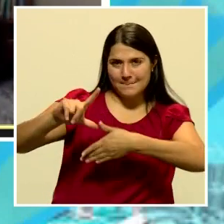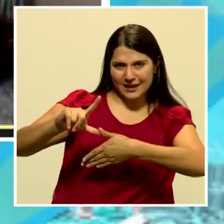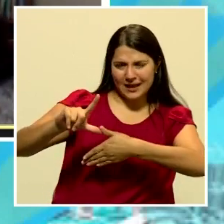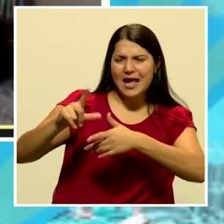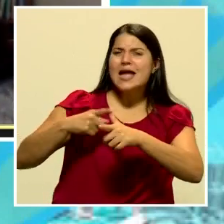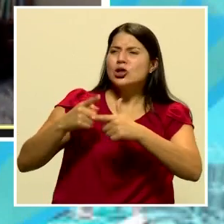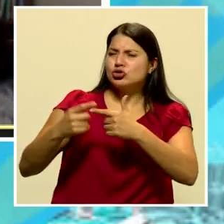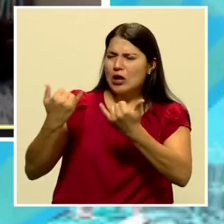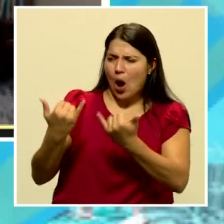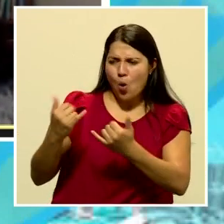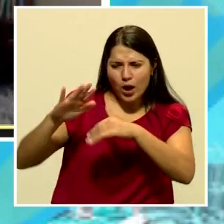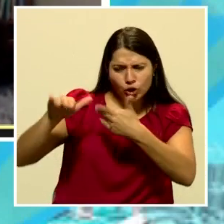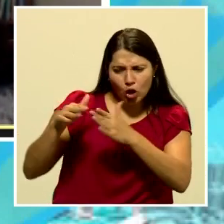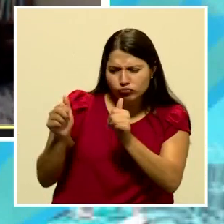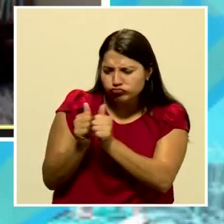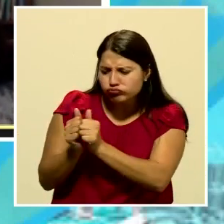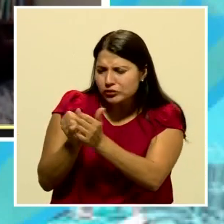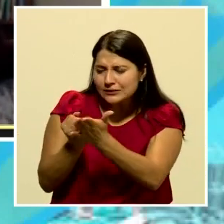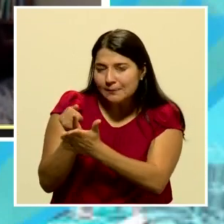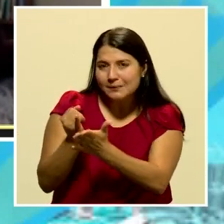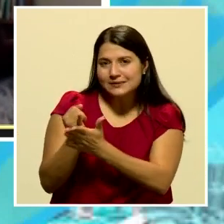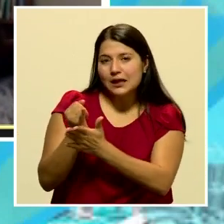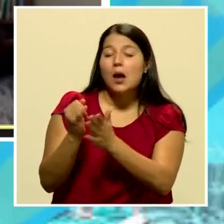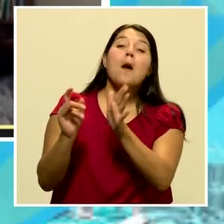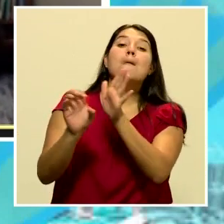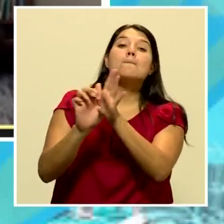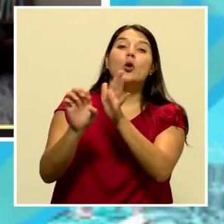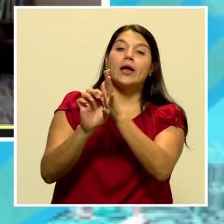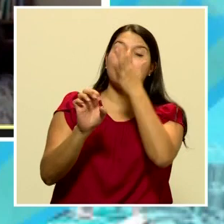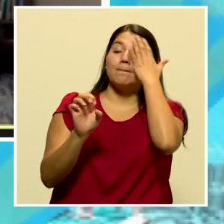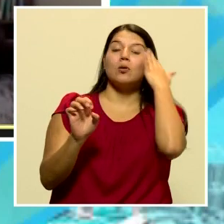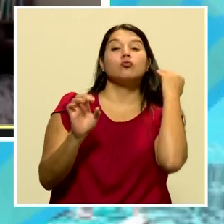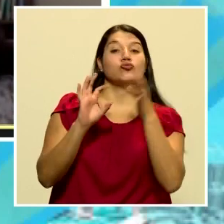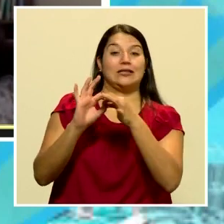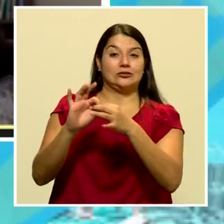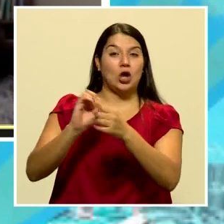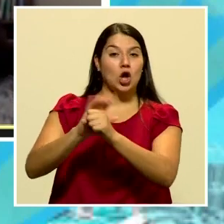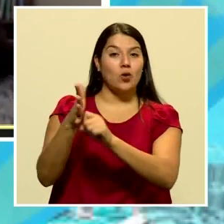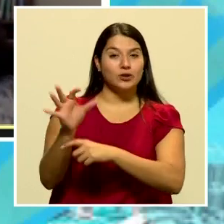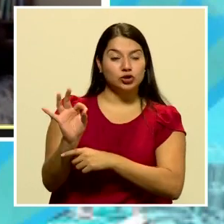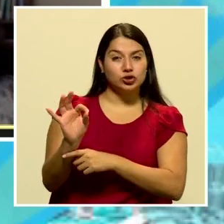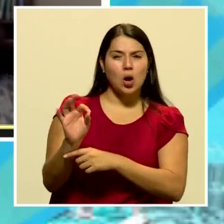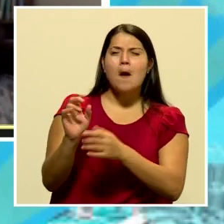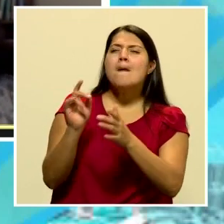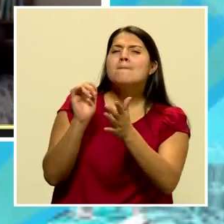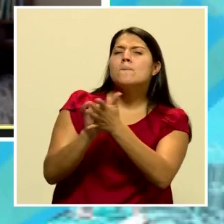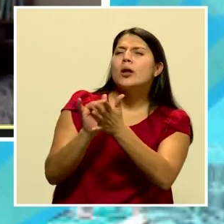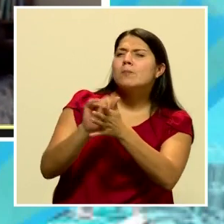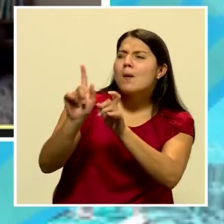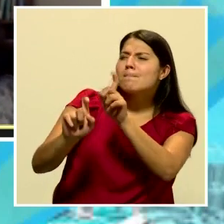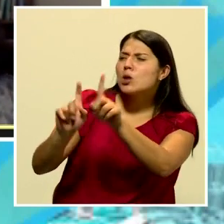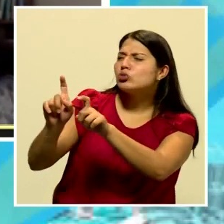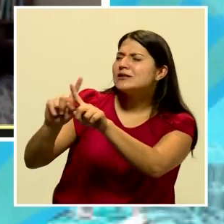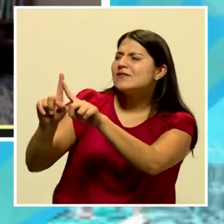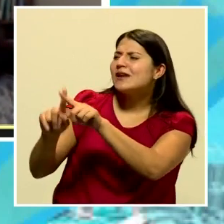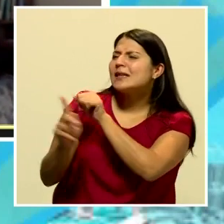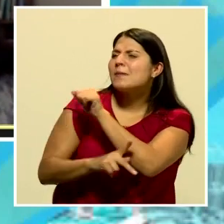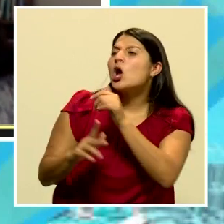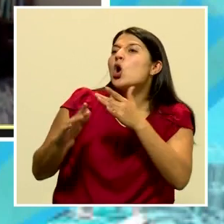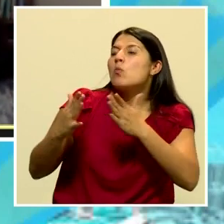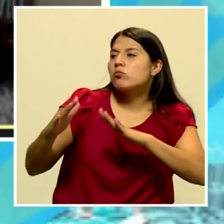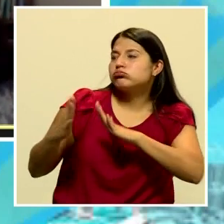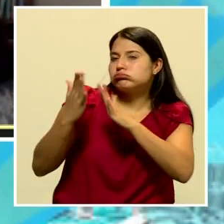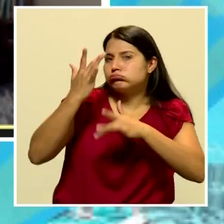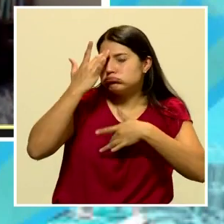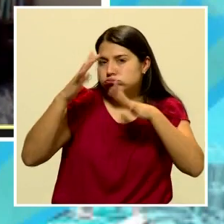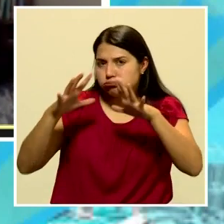investigando juntos. Por ejemplo, contrastamos cómo están informando a sus ciudadanos los distintos países sobre la pandemia.